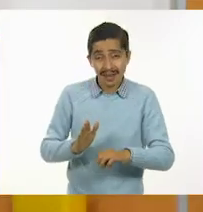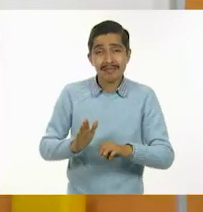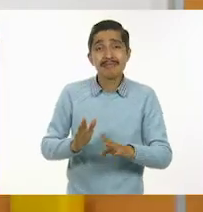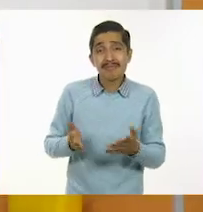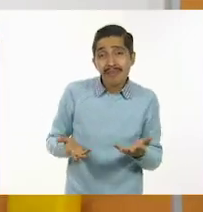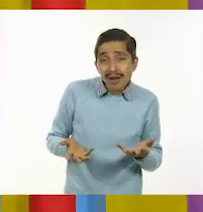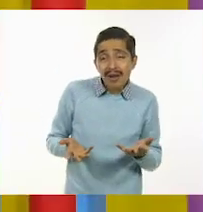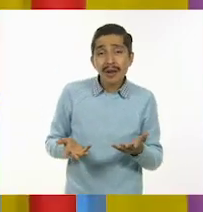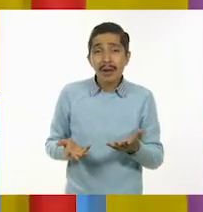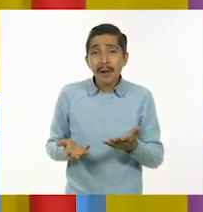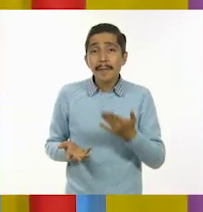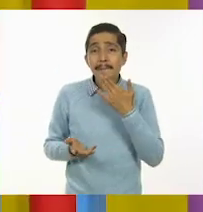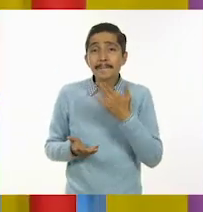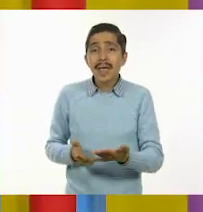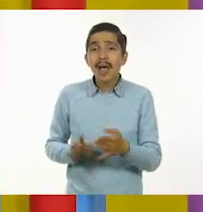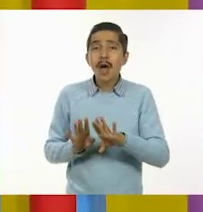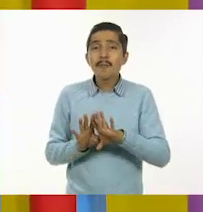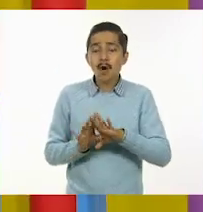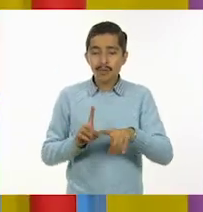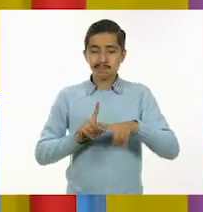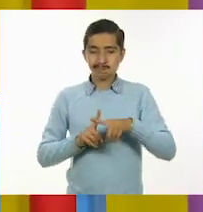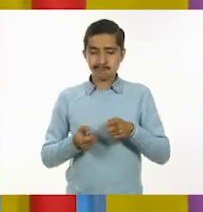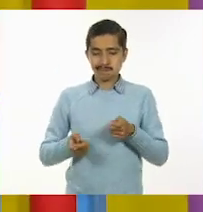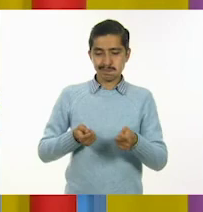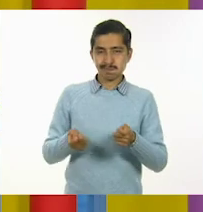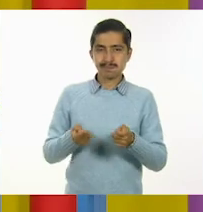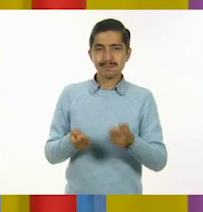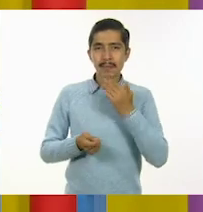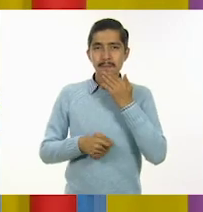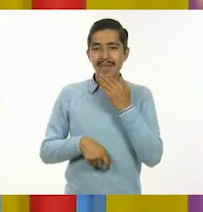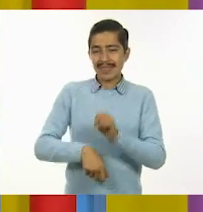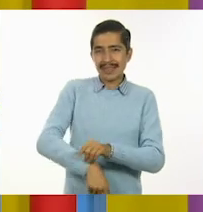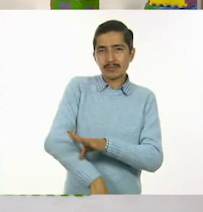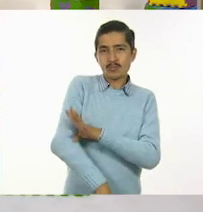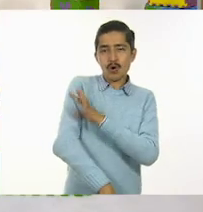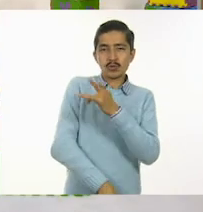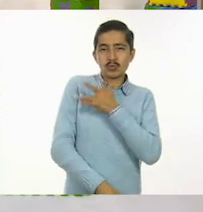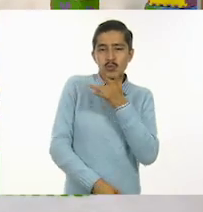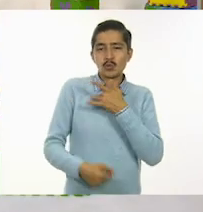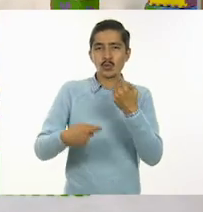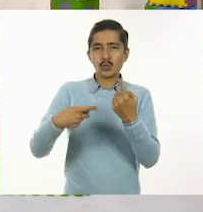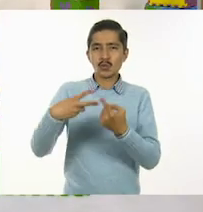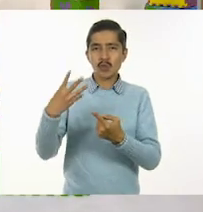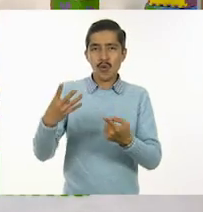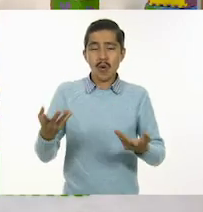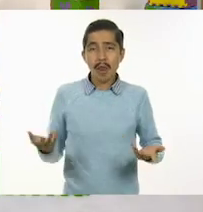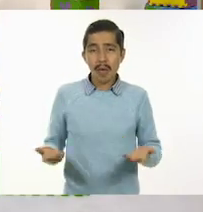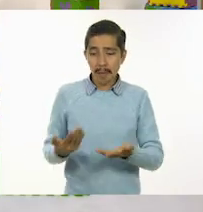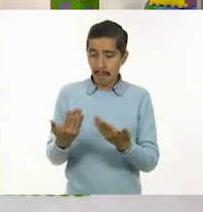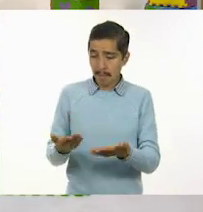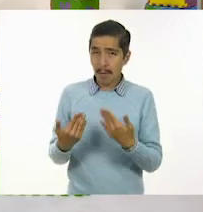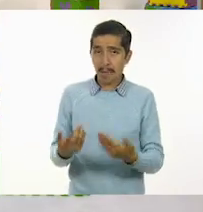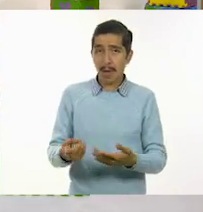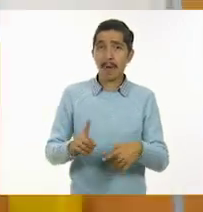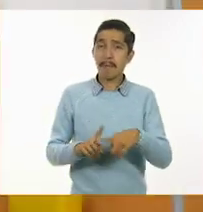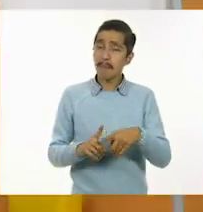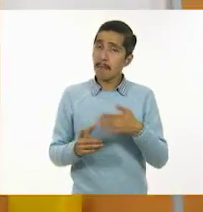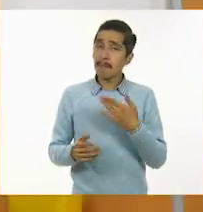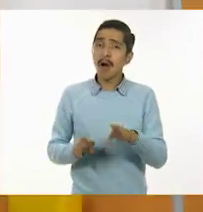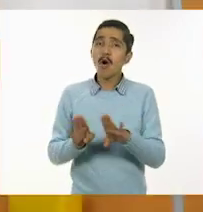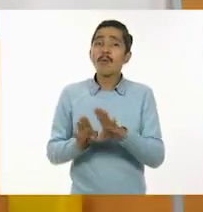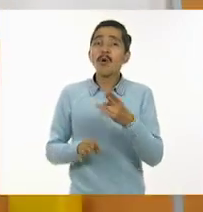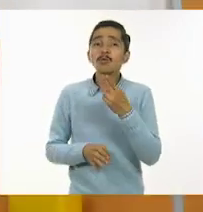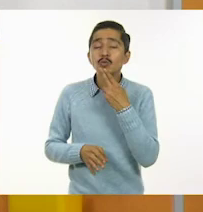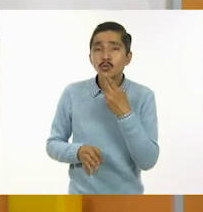Ese es un ejemplo... De buena regulación de las emociones. Correcto, de cómo se gestionan, uh-huh, las emociones, cómo se